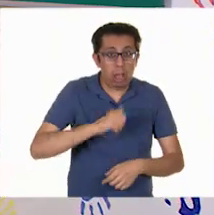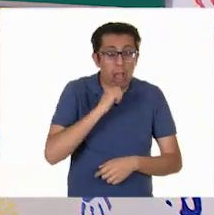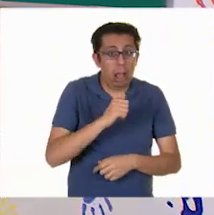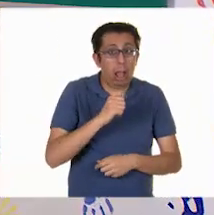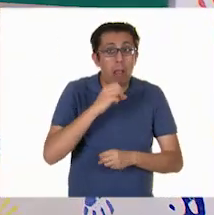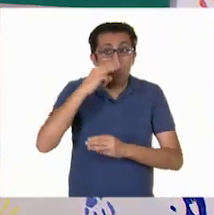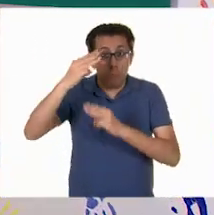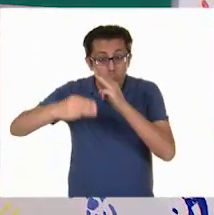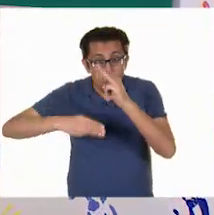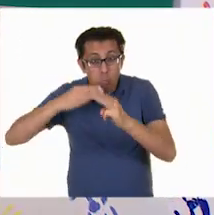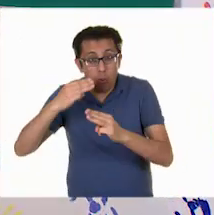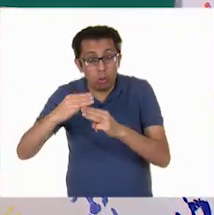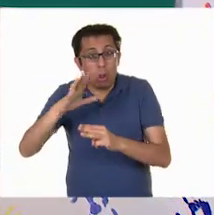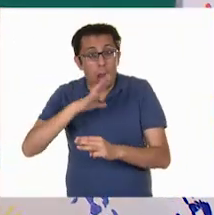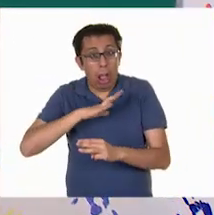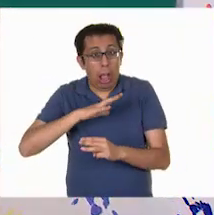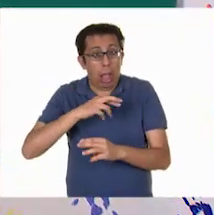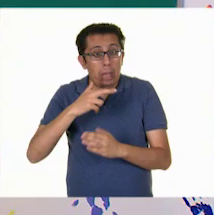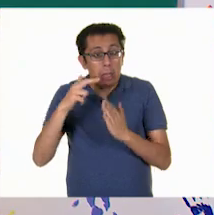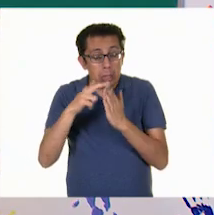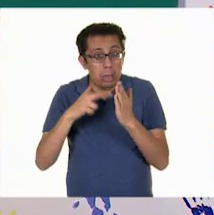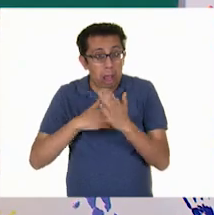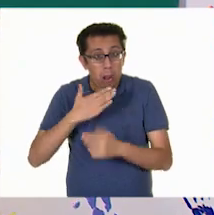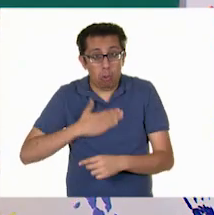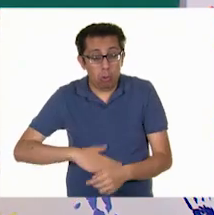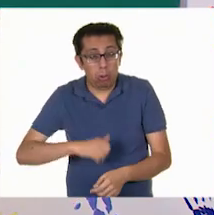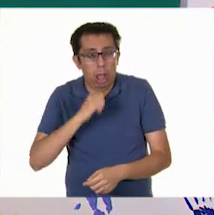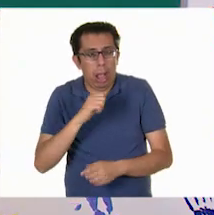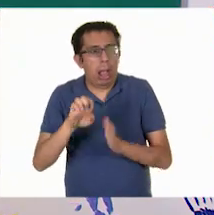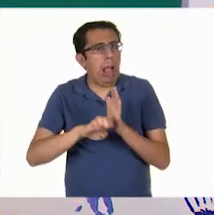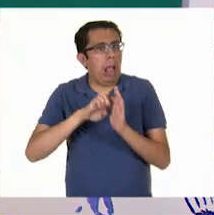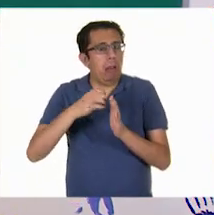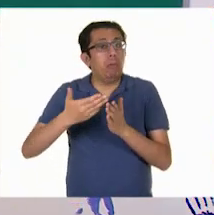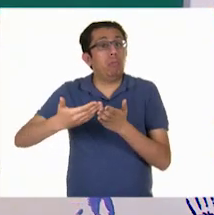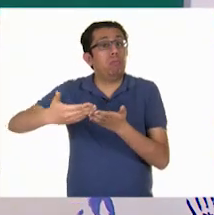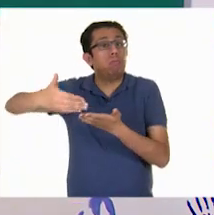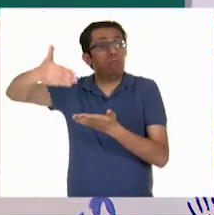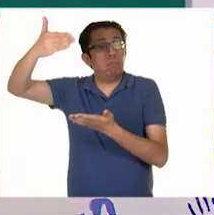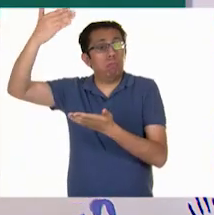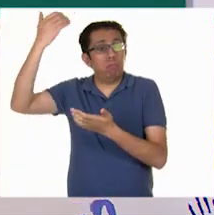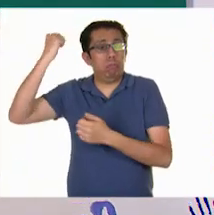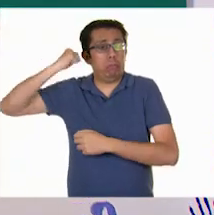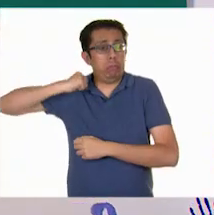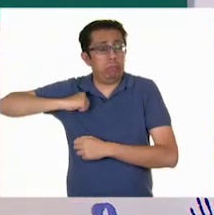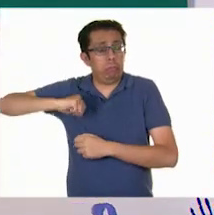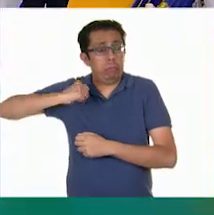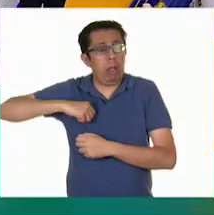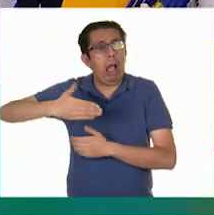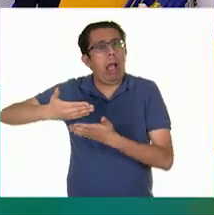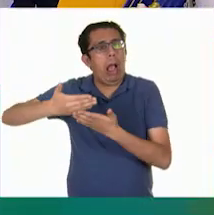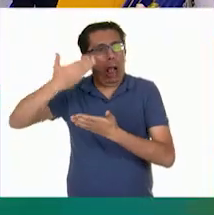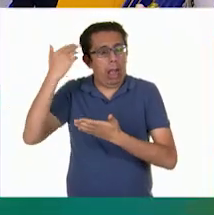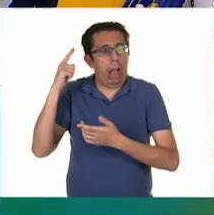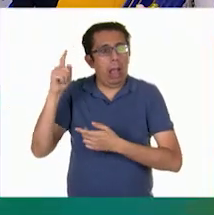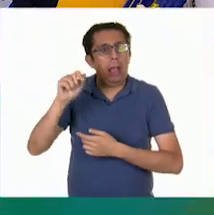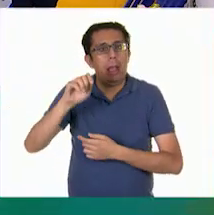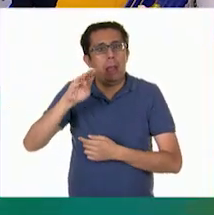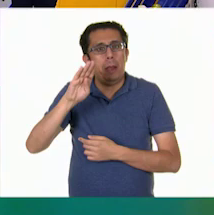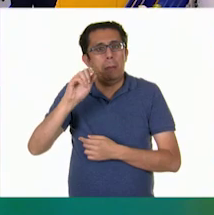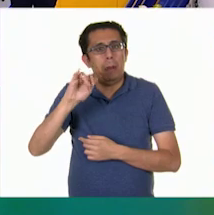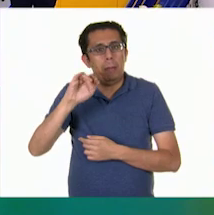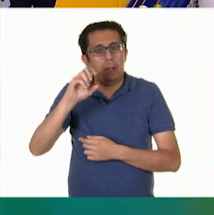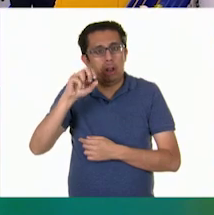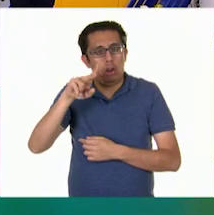Por supuesto que puede haber leyes injustas. Por ejemplo, hace muchos siglos, durante la época de la antigua Babilonia y también con los